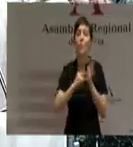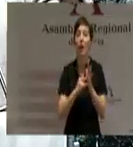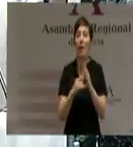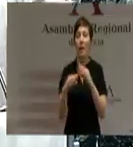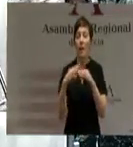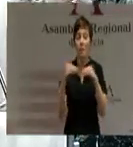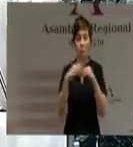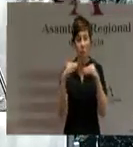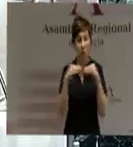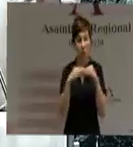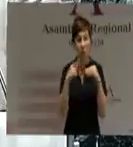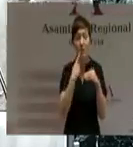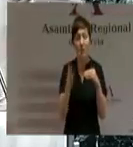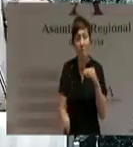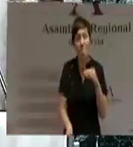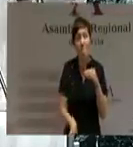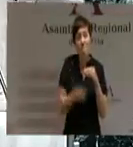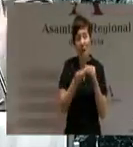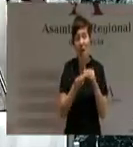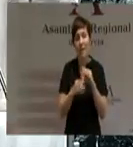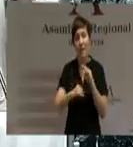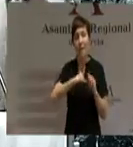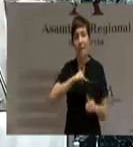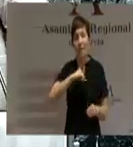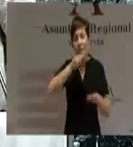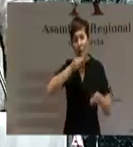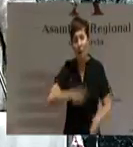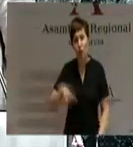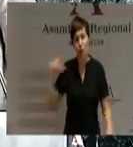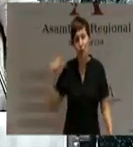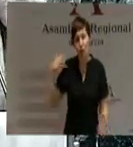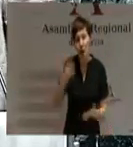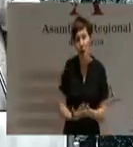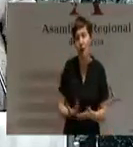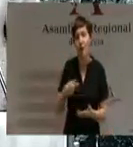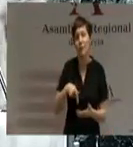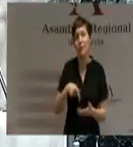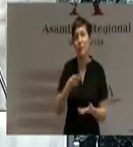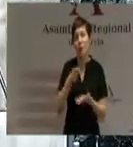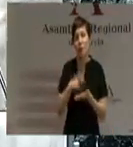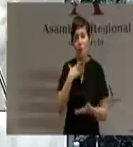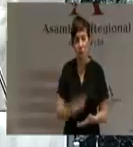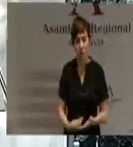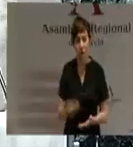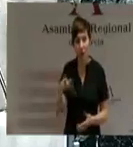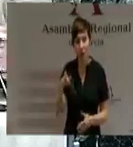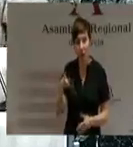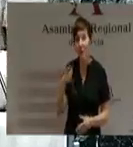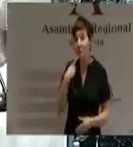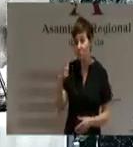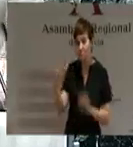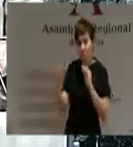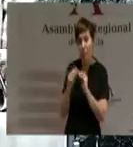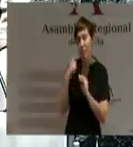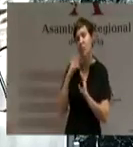consideren como una parte de la deuda histórica que tienen los gobiernos de España con la región de Murcia? Y ahí estaremos de acuerdo, porque no